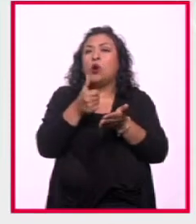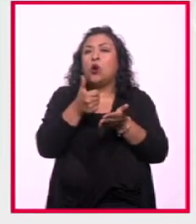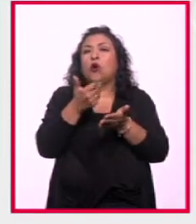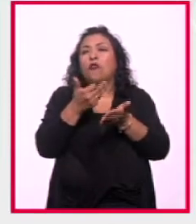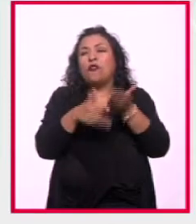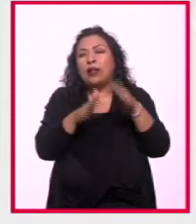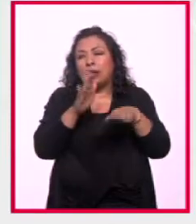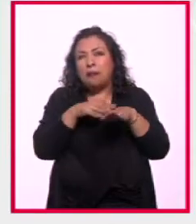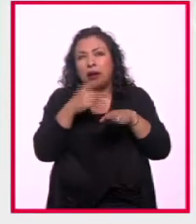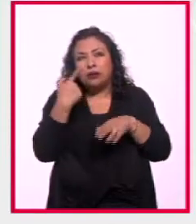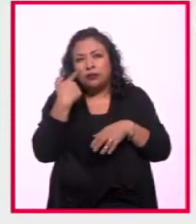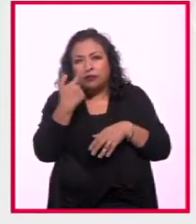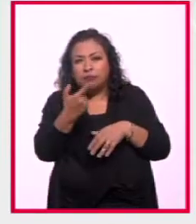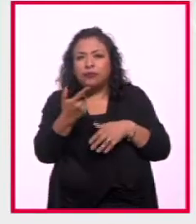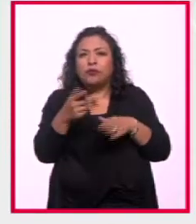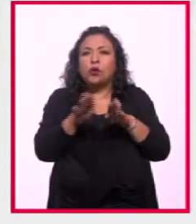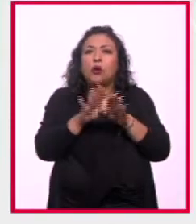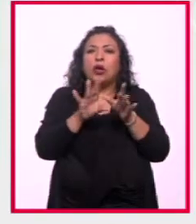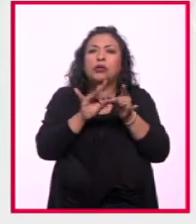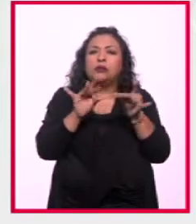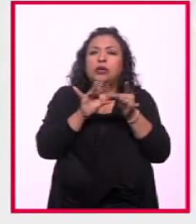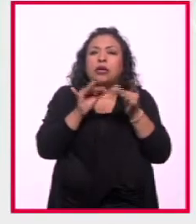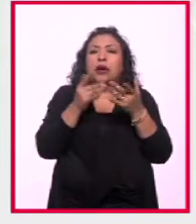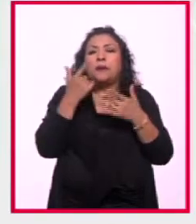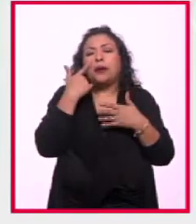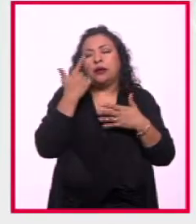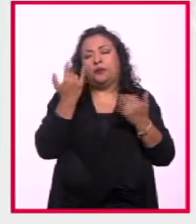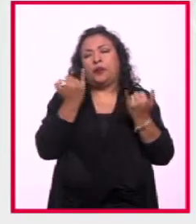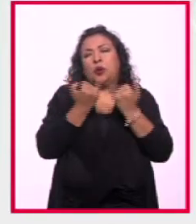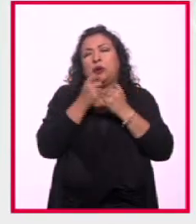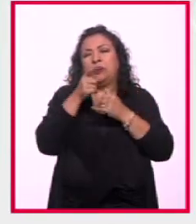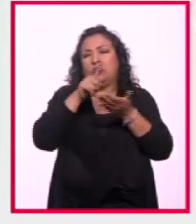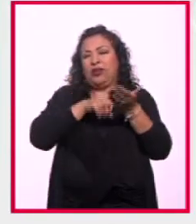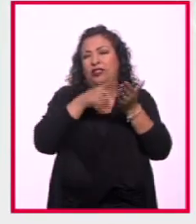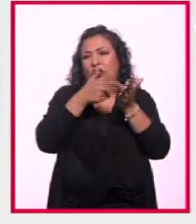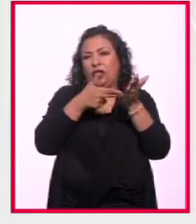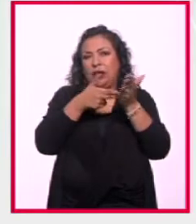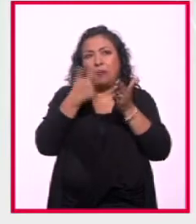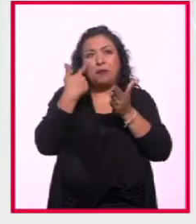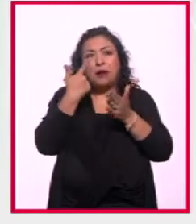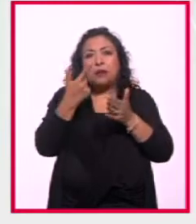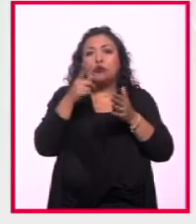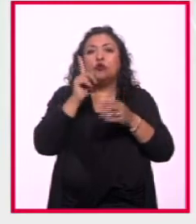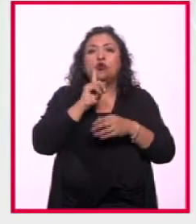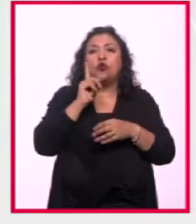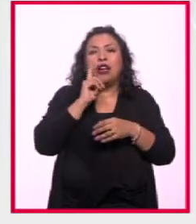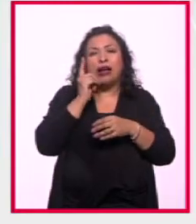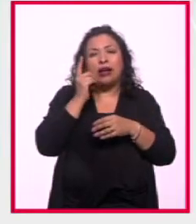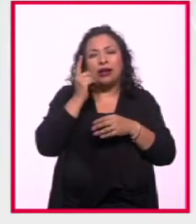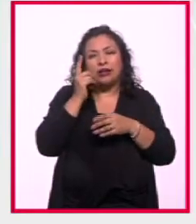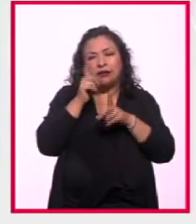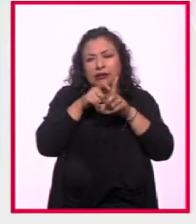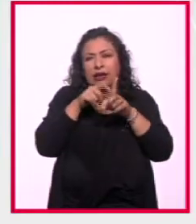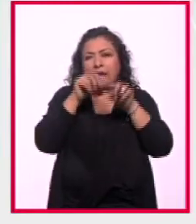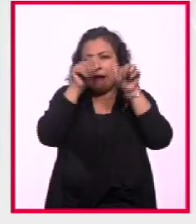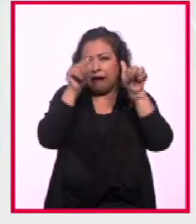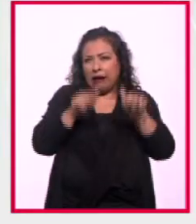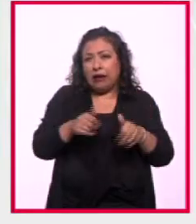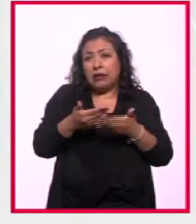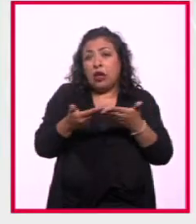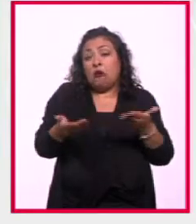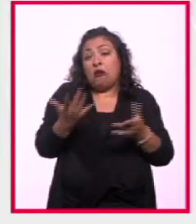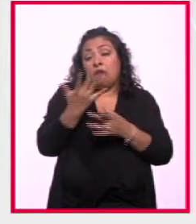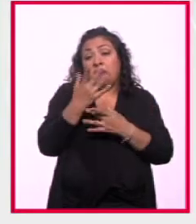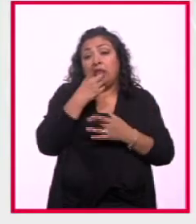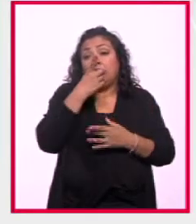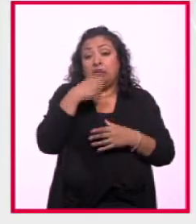sombra hablando más bien viendo porque también en el taller vemos a críticas del arte en el discurso ahora es que